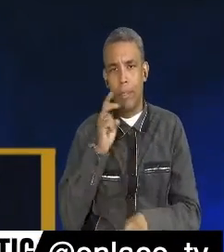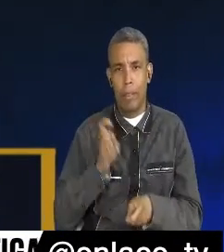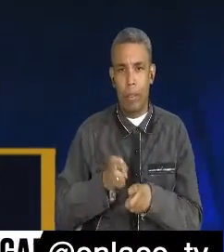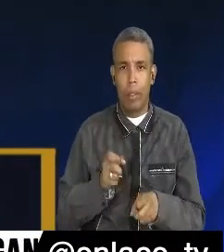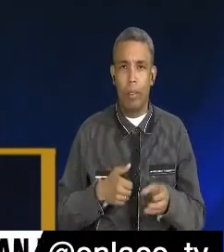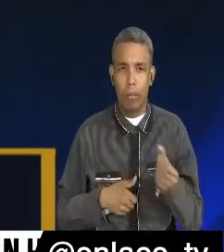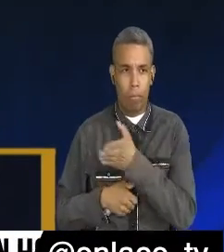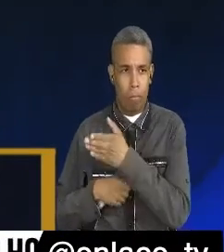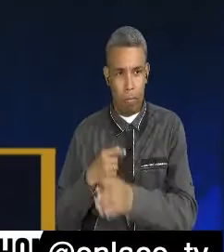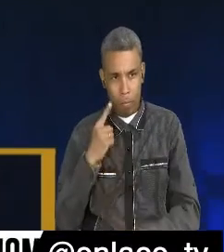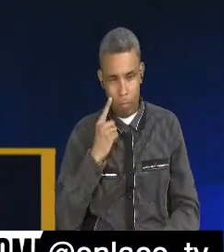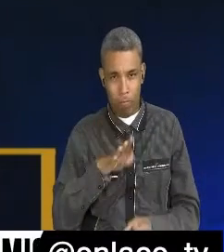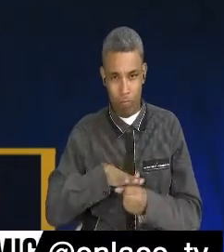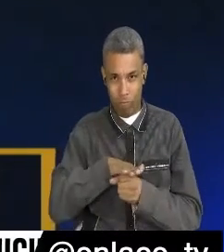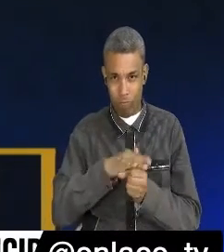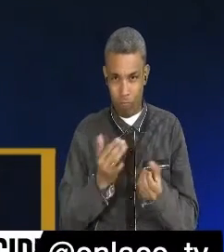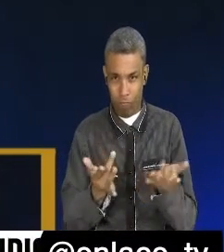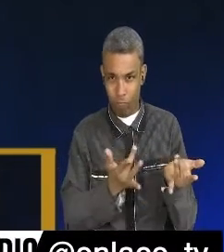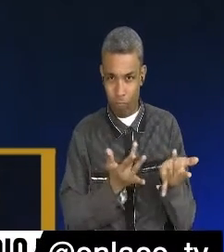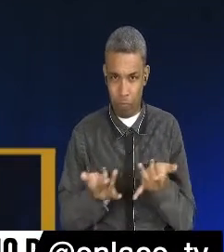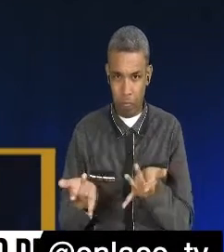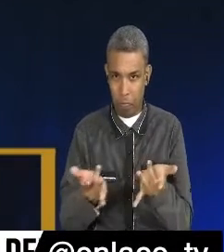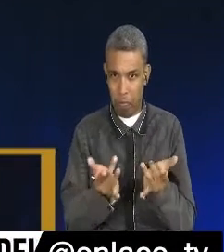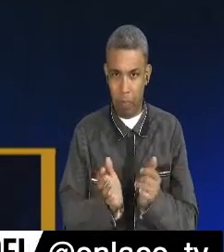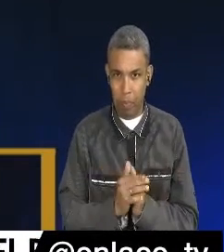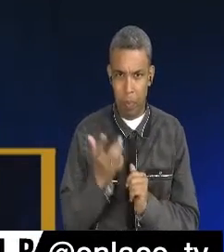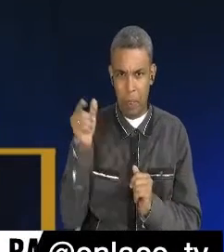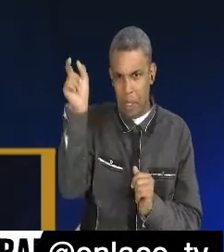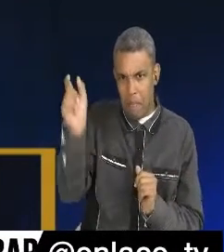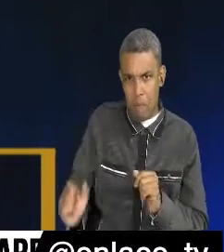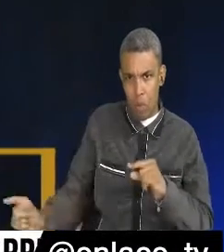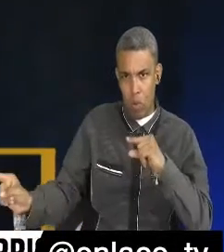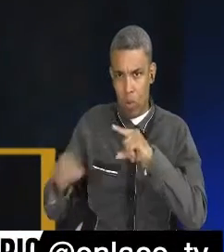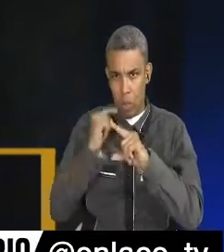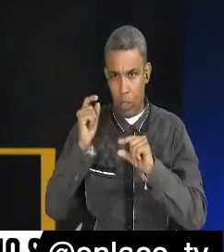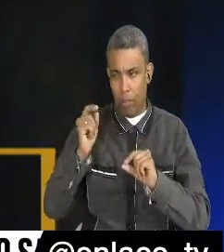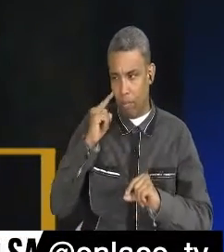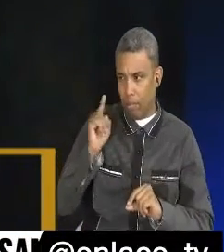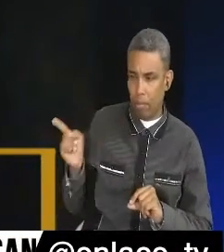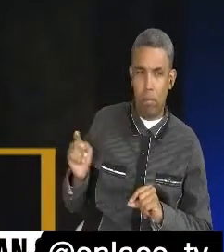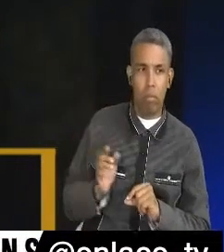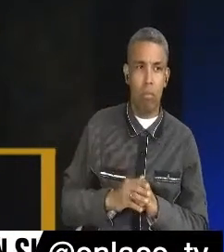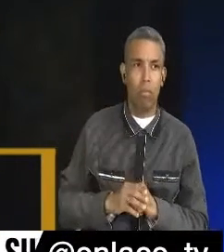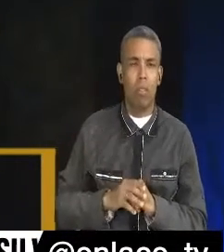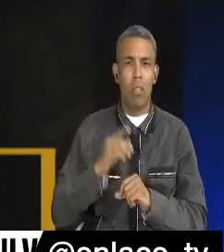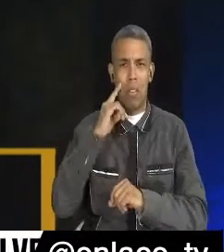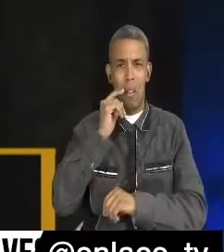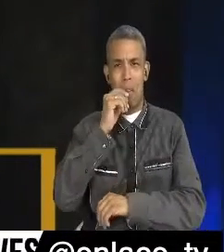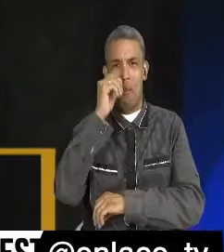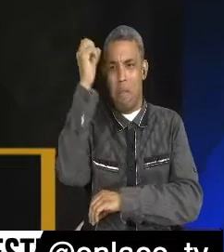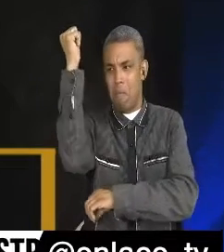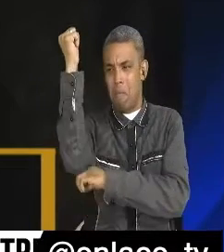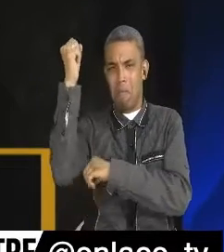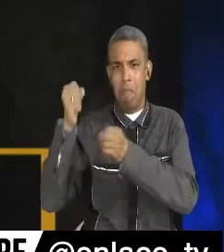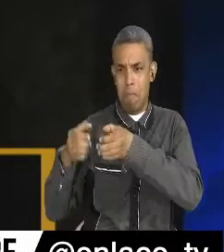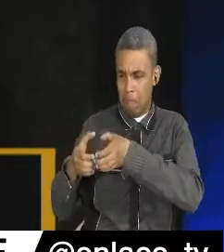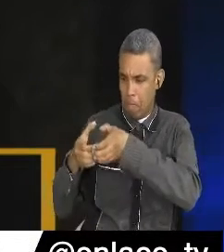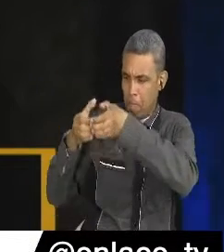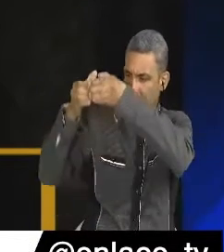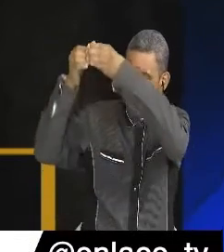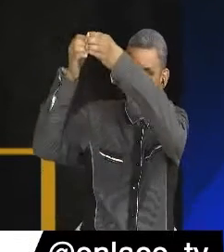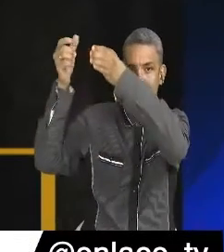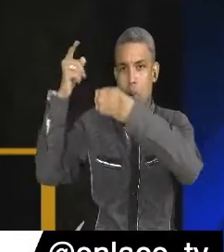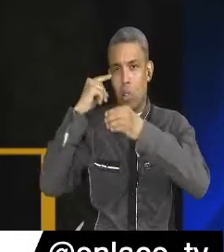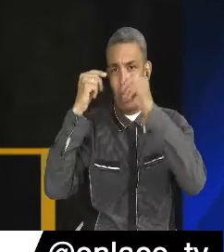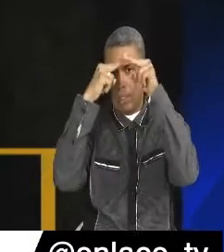calle 61 del barrio La Esperanza. El reportero ciudadano denuncia que este poste de energía fue cambiado en la zona hace 15 días. Sin embargo,